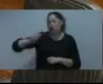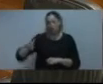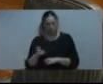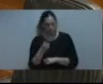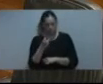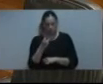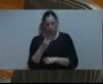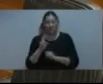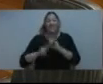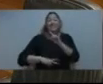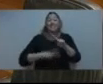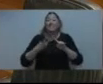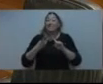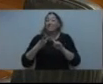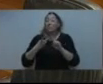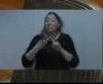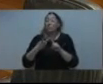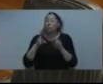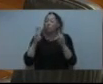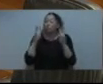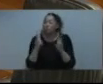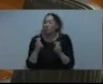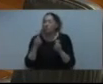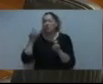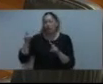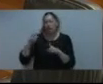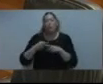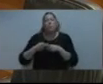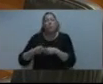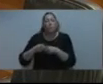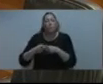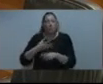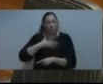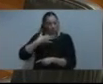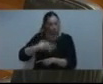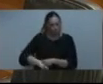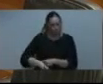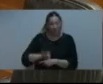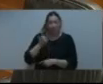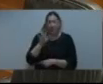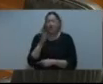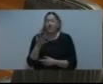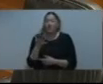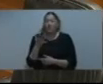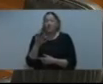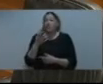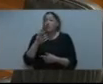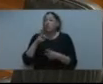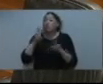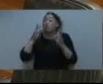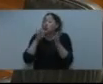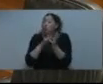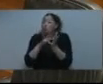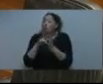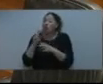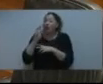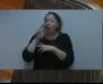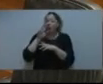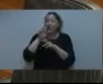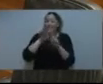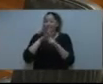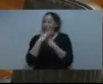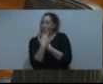segunda consideración, que creo que también usted puede compartir, señoría, conmigo, es que el estado de conservación de los monumentos